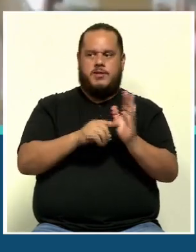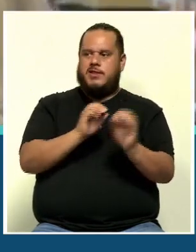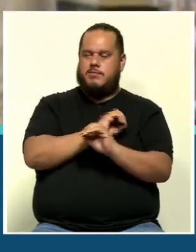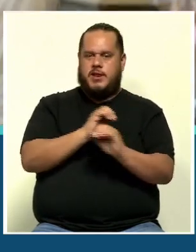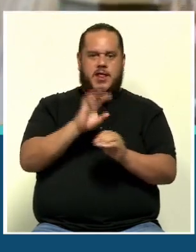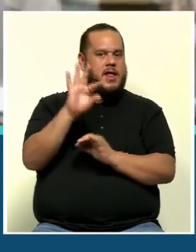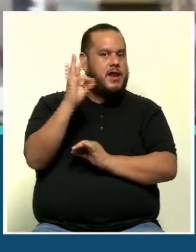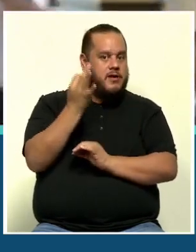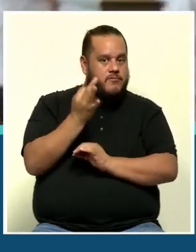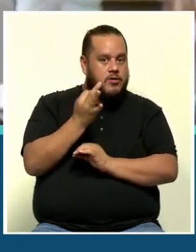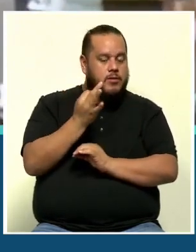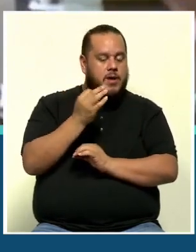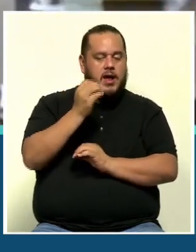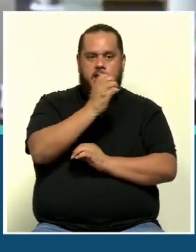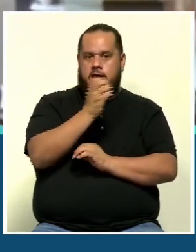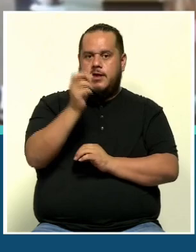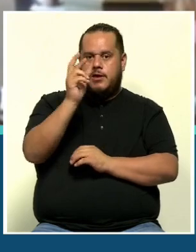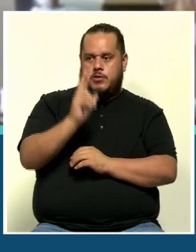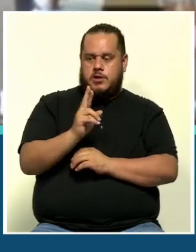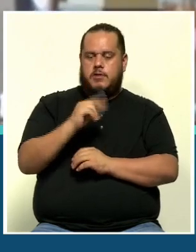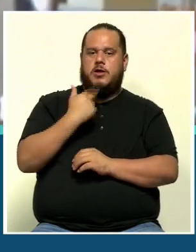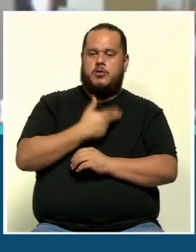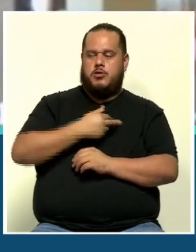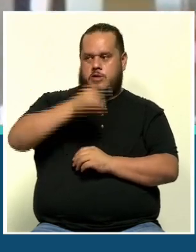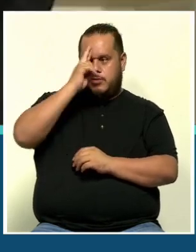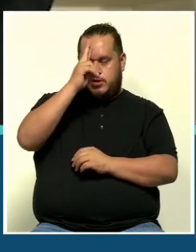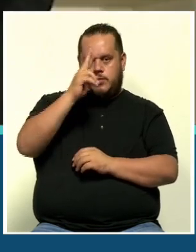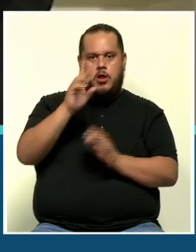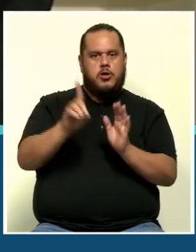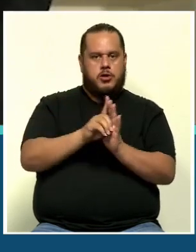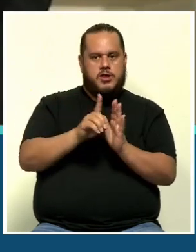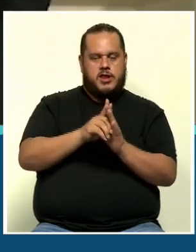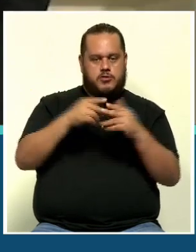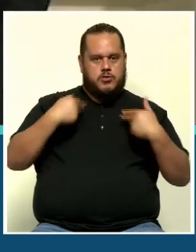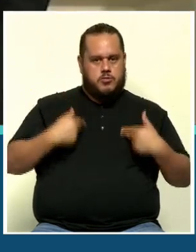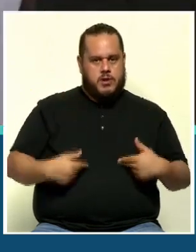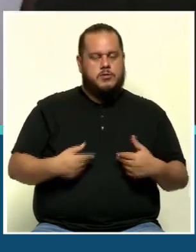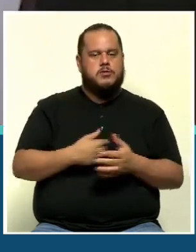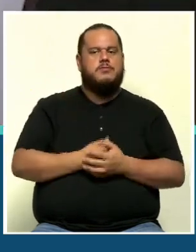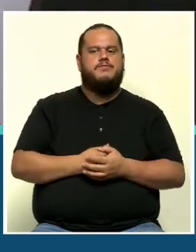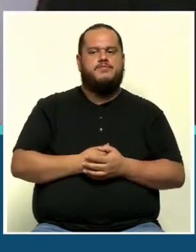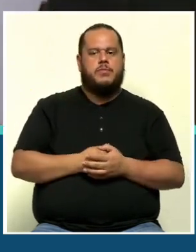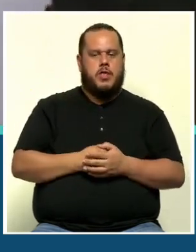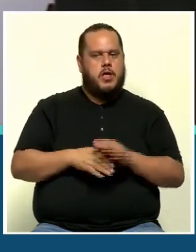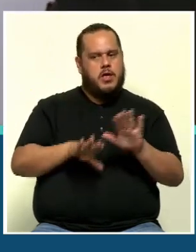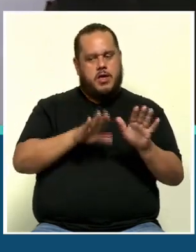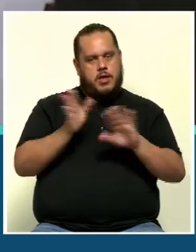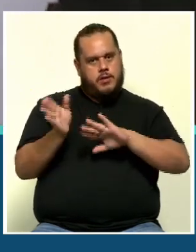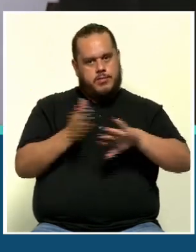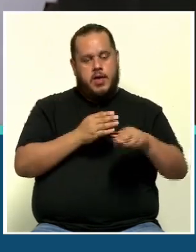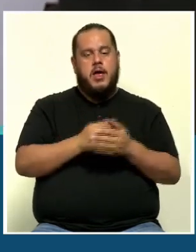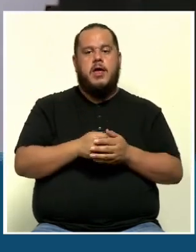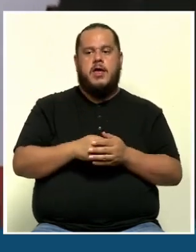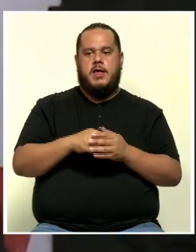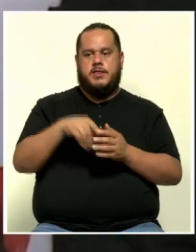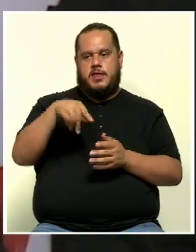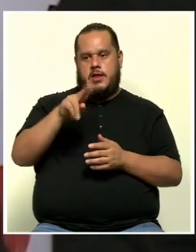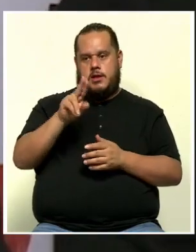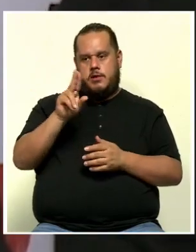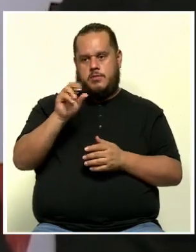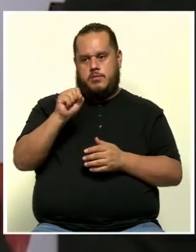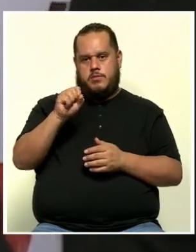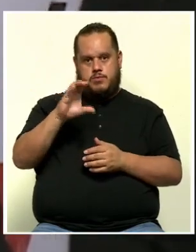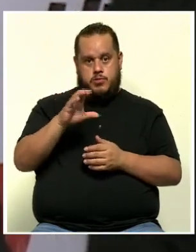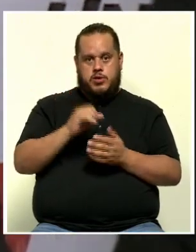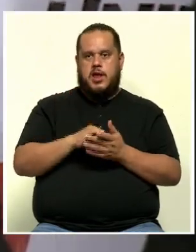la forma en que en Costa Rica hemos respetado los derechos humanos. Por otra parte, la candidata del Partido Unidad Social